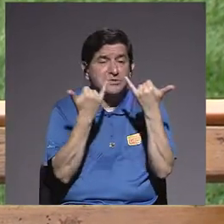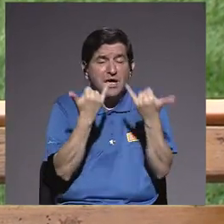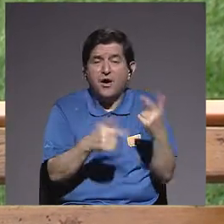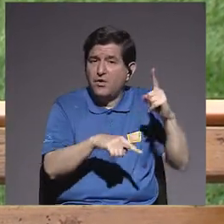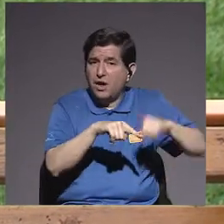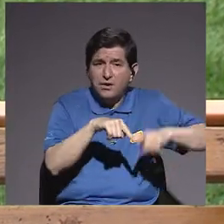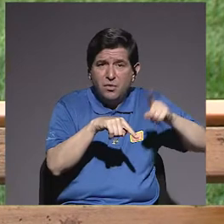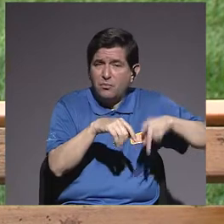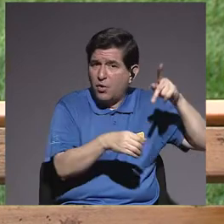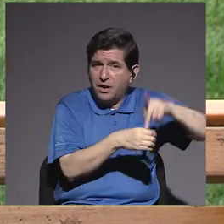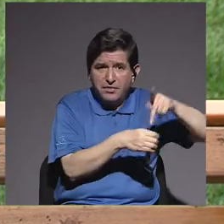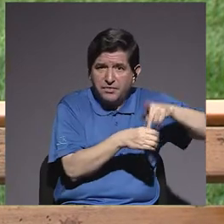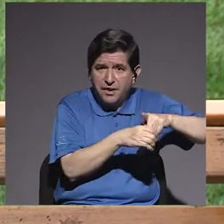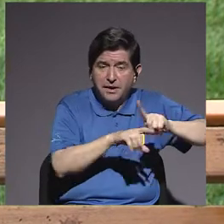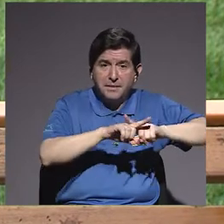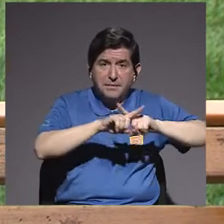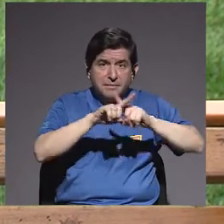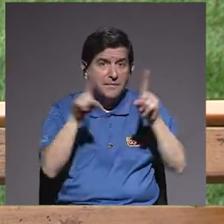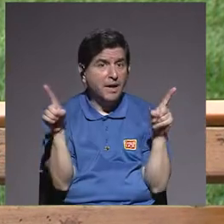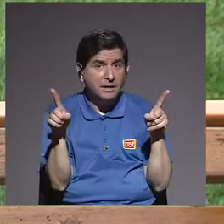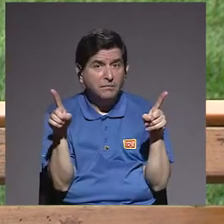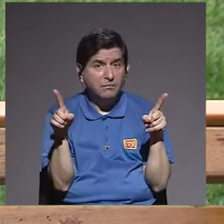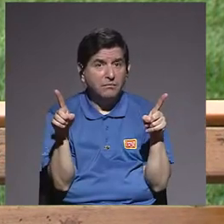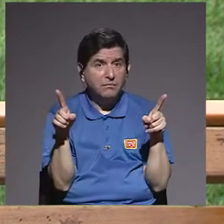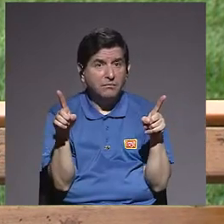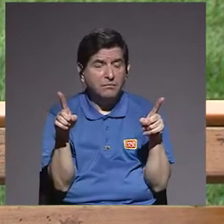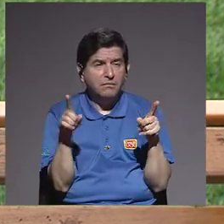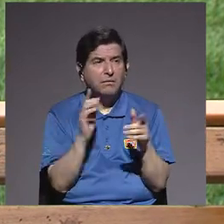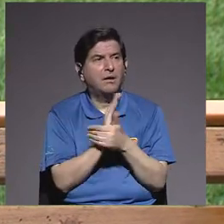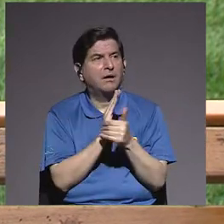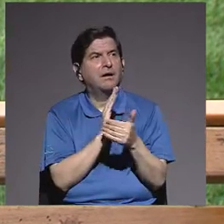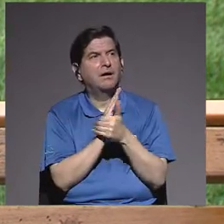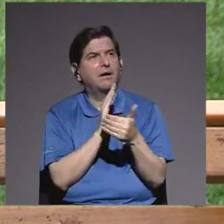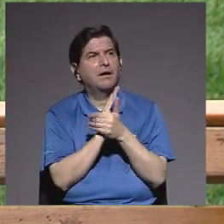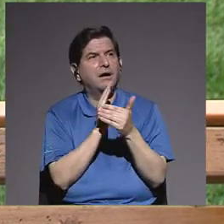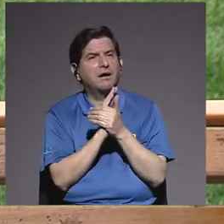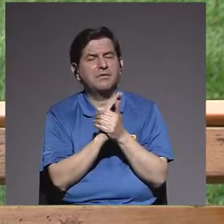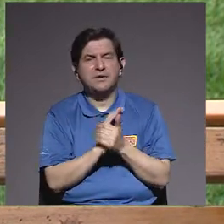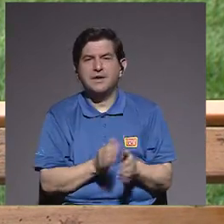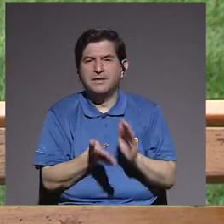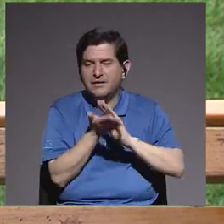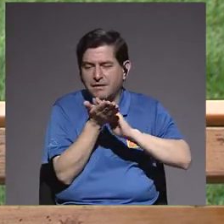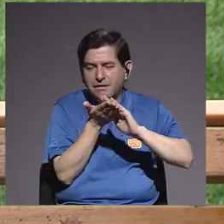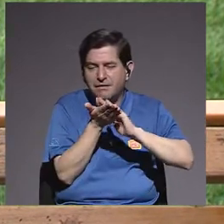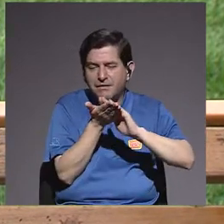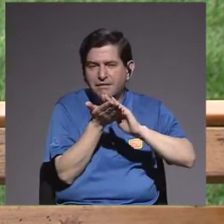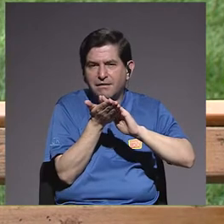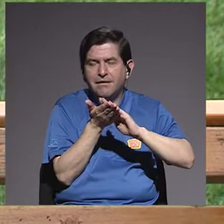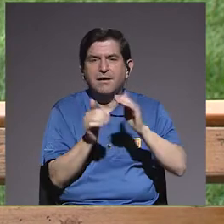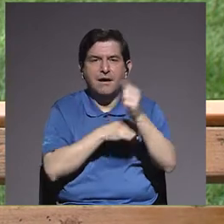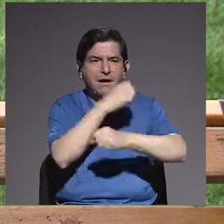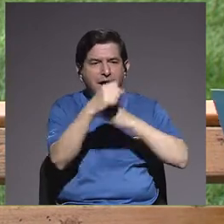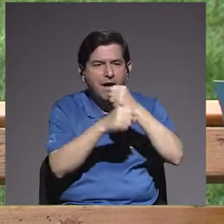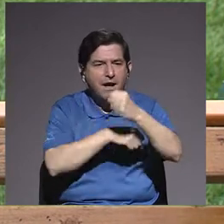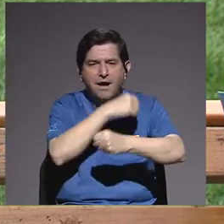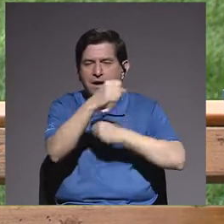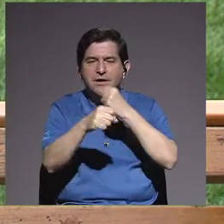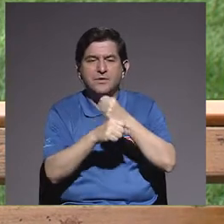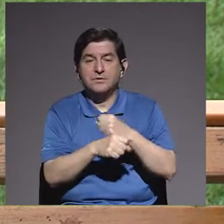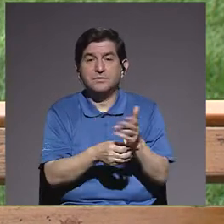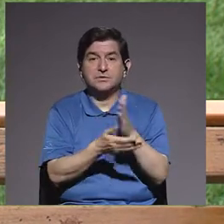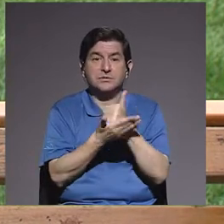pero hay destrezas que se afinan con los años también, que se van.